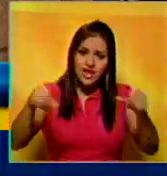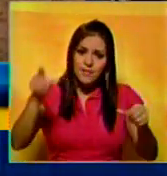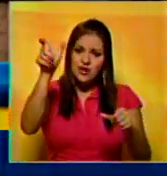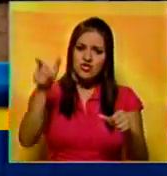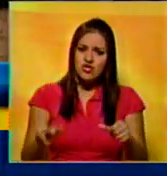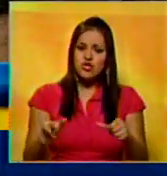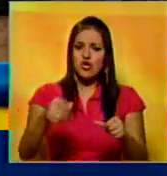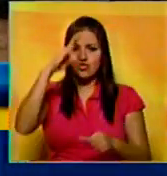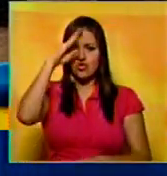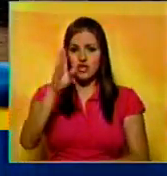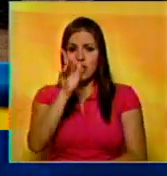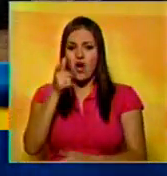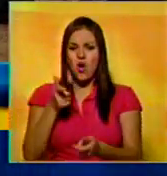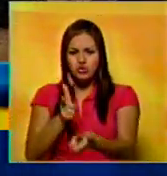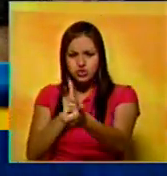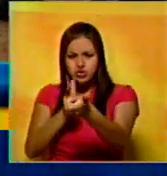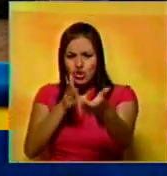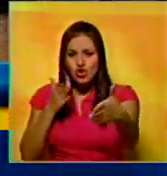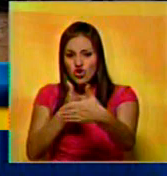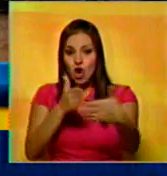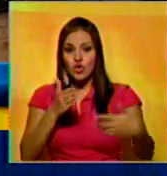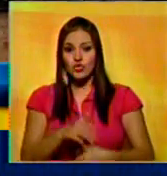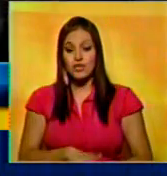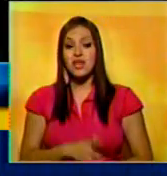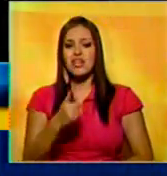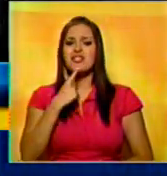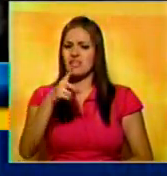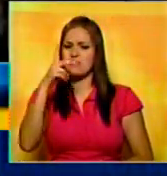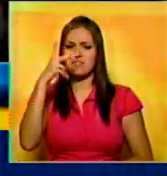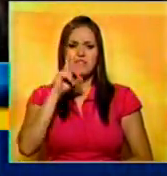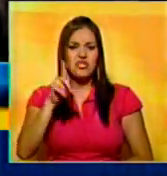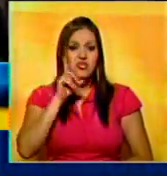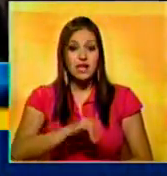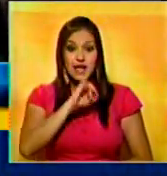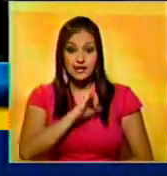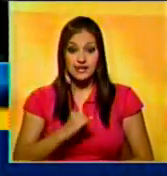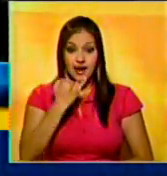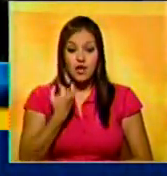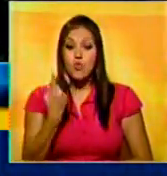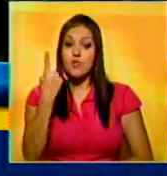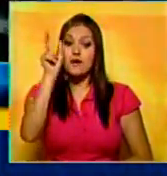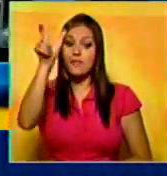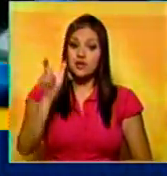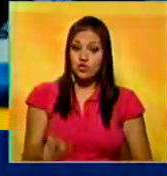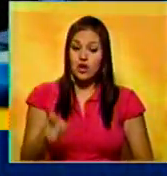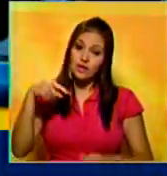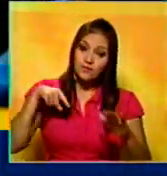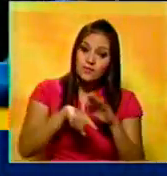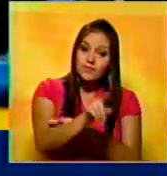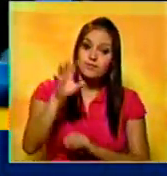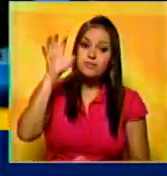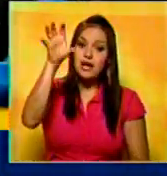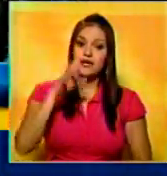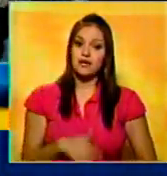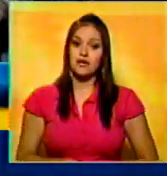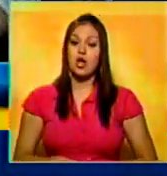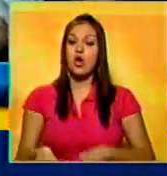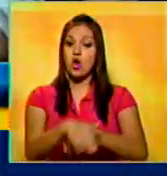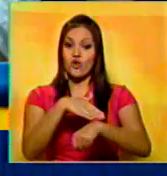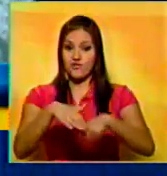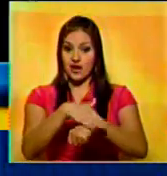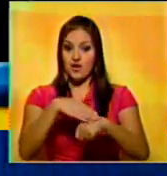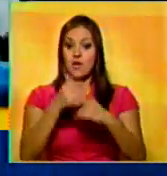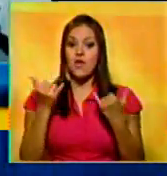abrieron fuego contra ellos. Israel negó esta acusación y sostuvo que uno de los protestantes ingresó a su país. El gobierno de